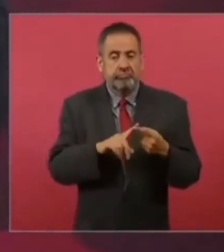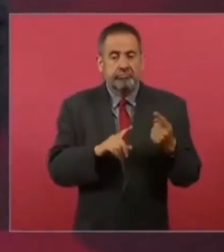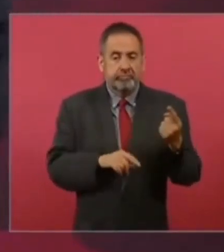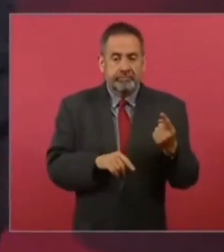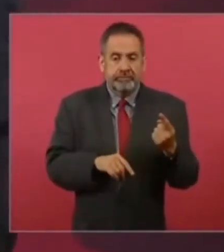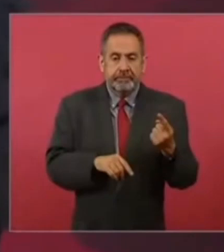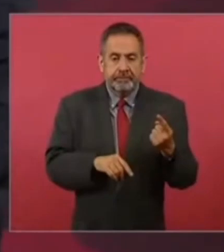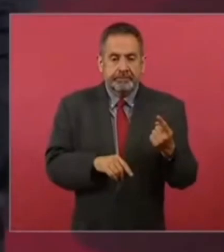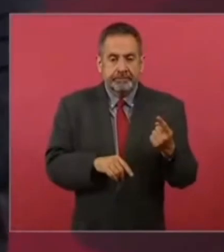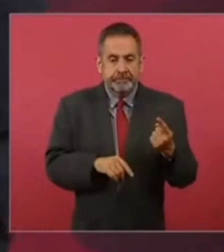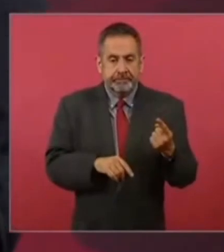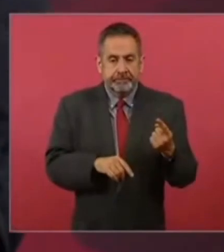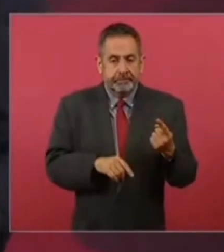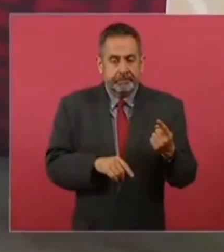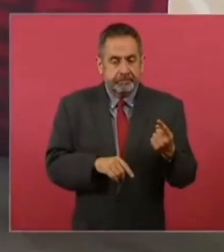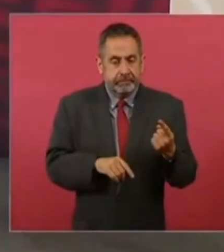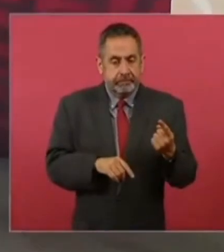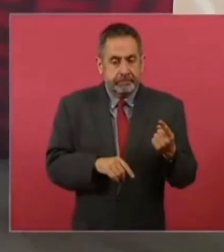porque